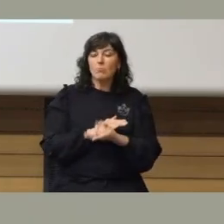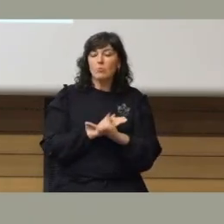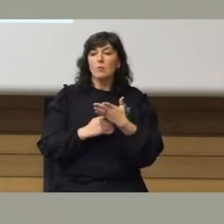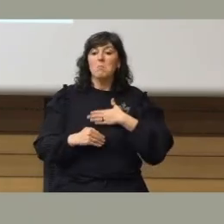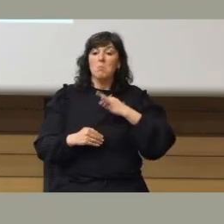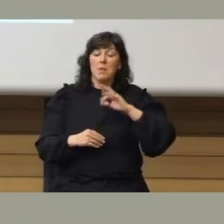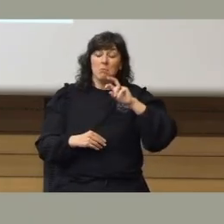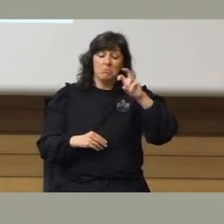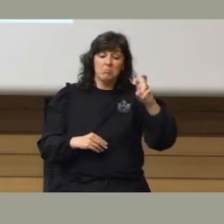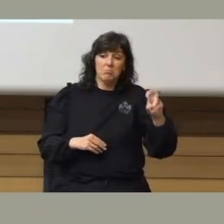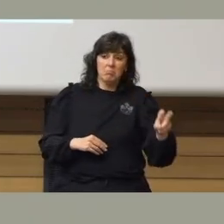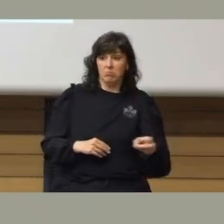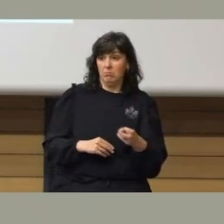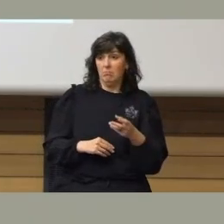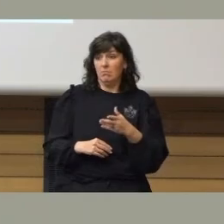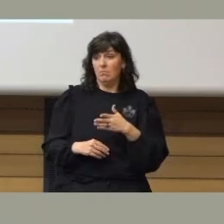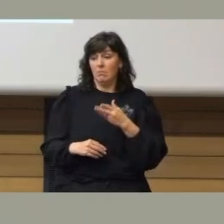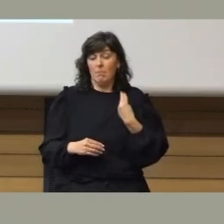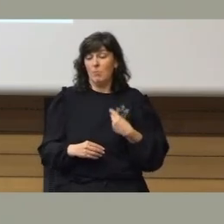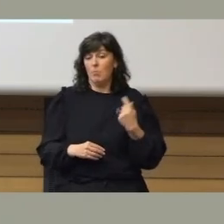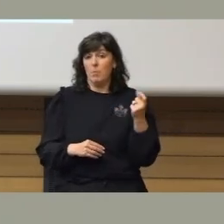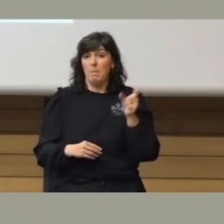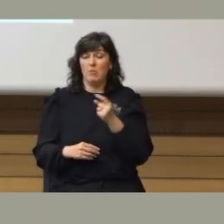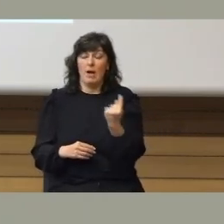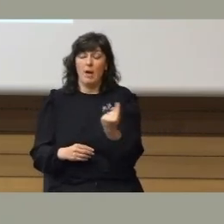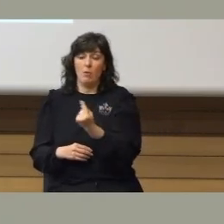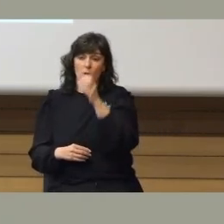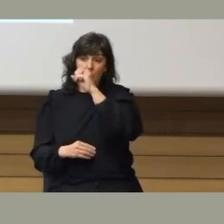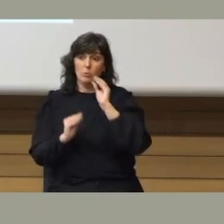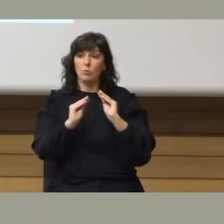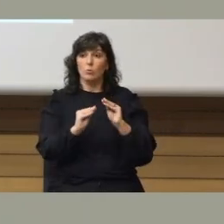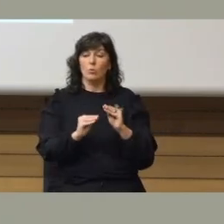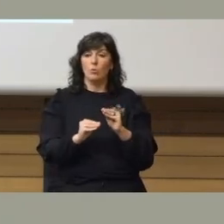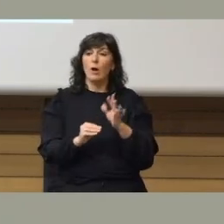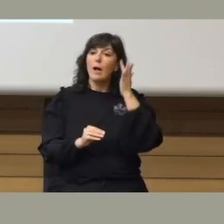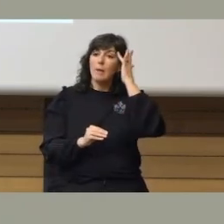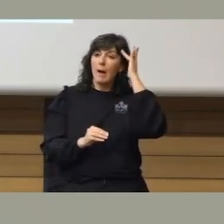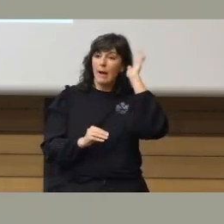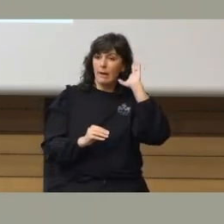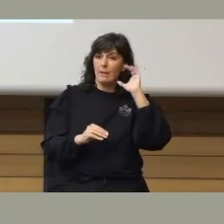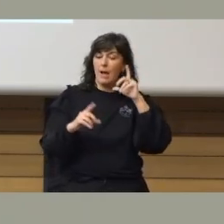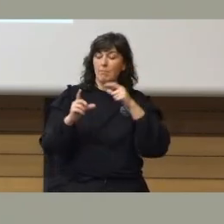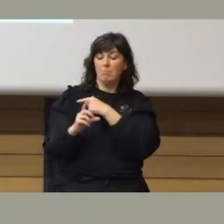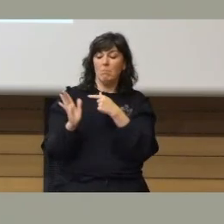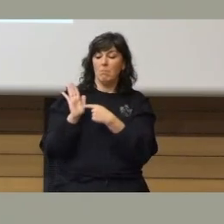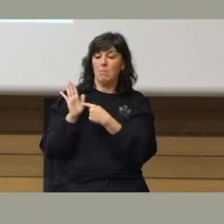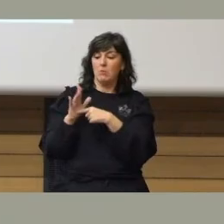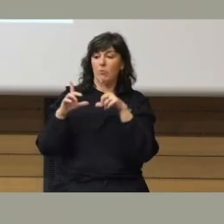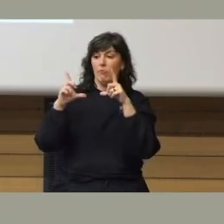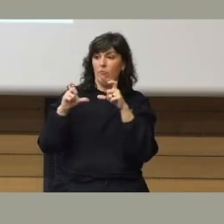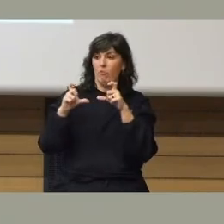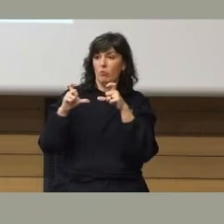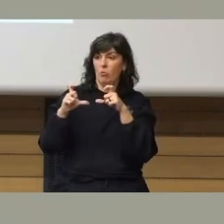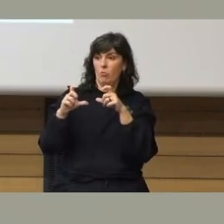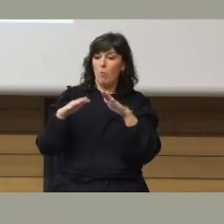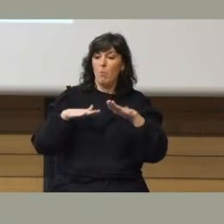tantas personas que estamos aquí. De hecho, si os dais cuenta, imaginaos que esto es una fotografía, que es algo que no que no se mueve. Imaginaos